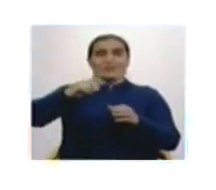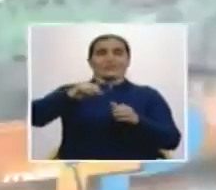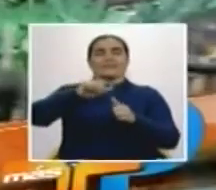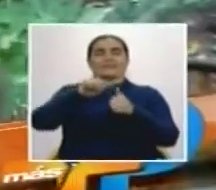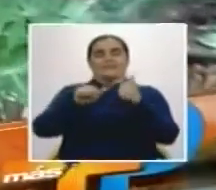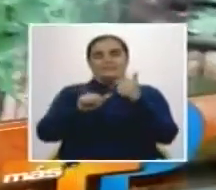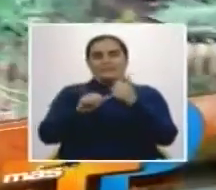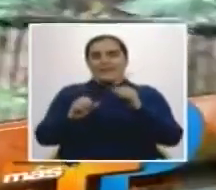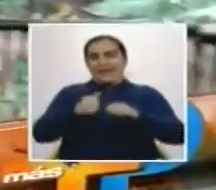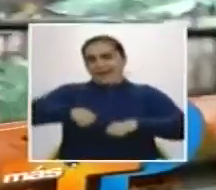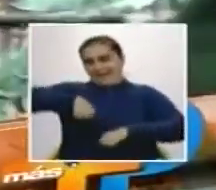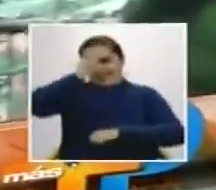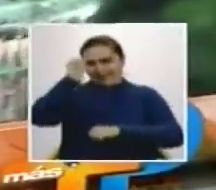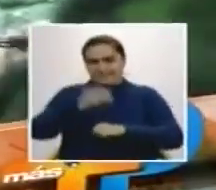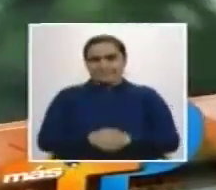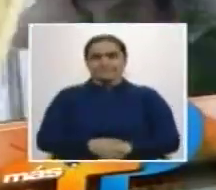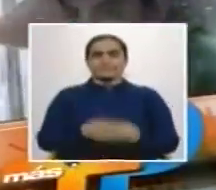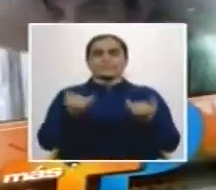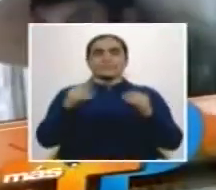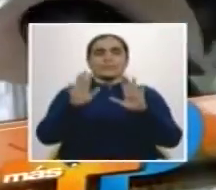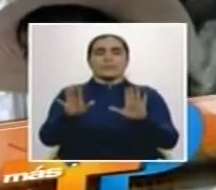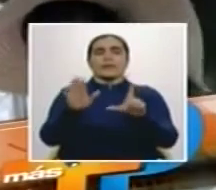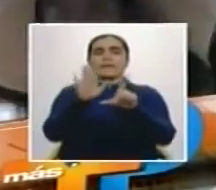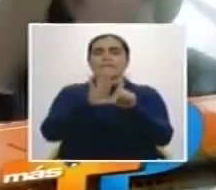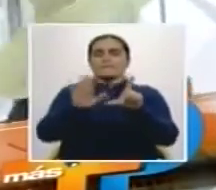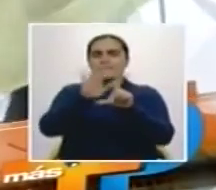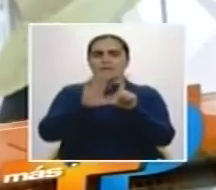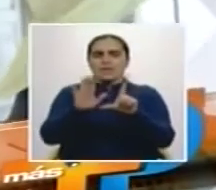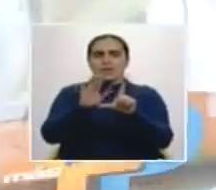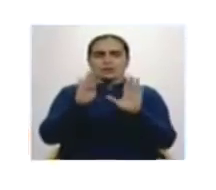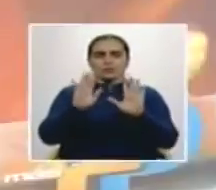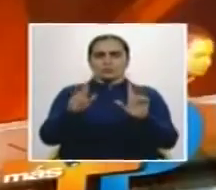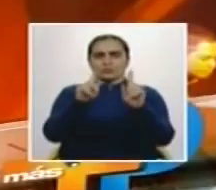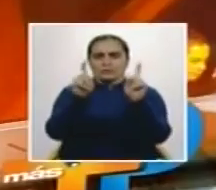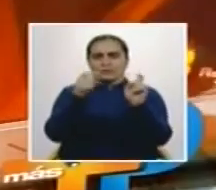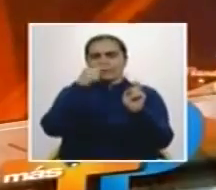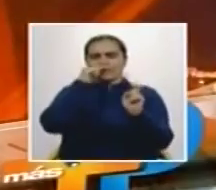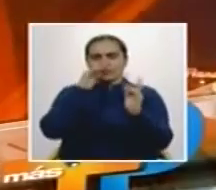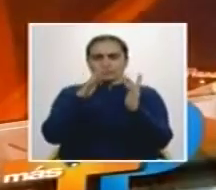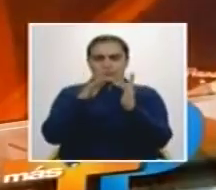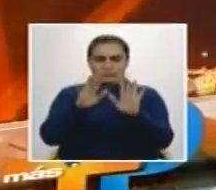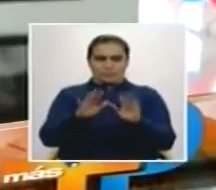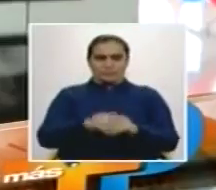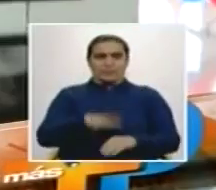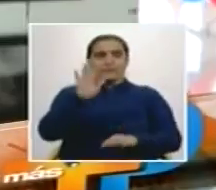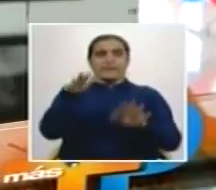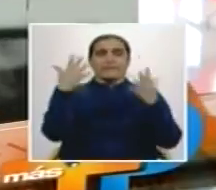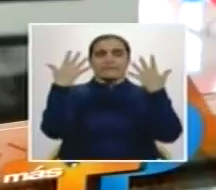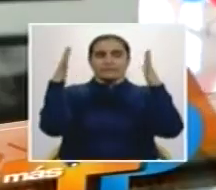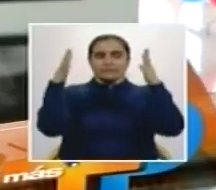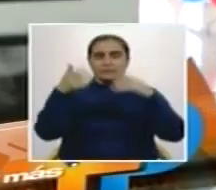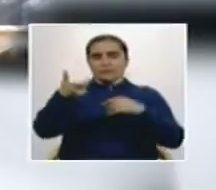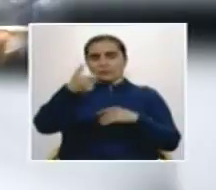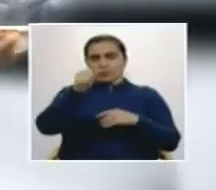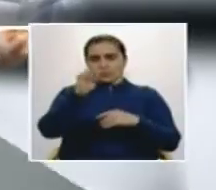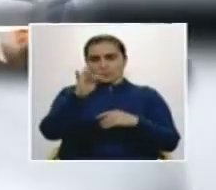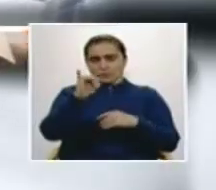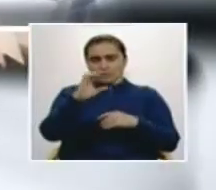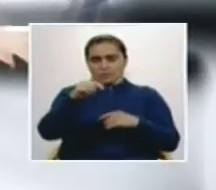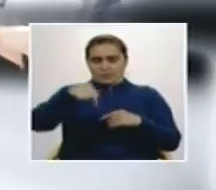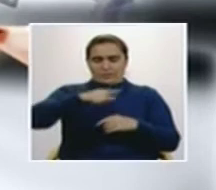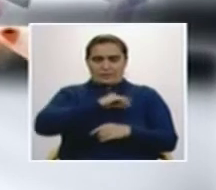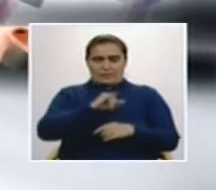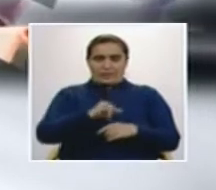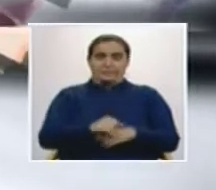Barcelona. Al cierre, el estreno de un cortometraje infantil. Y el Festival Gótico que se cumple en Cali,